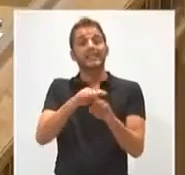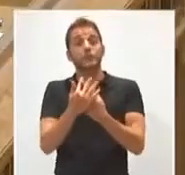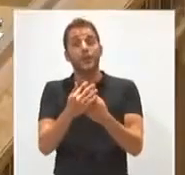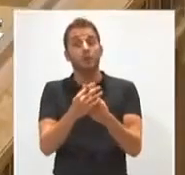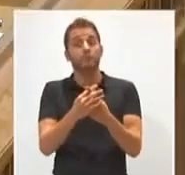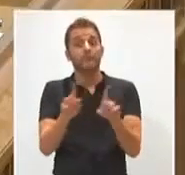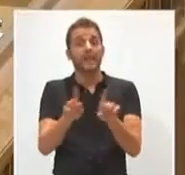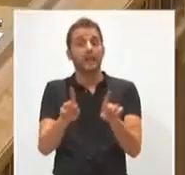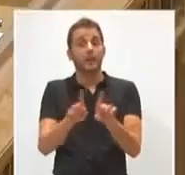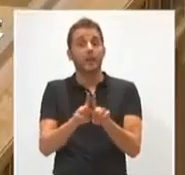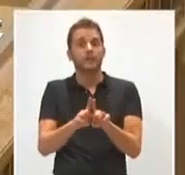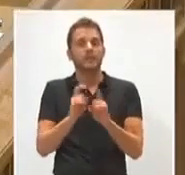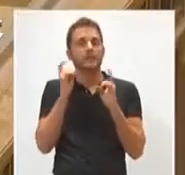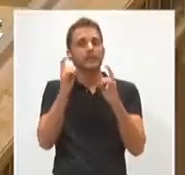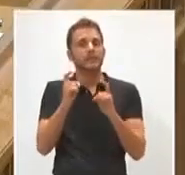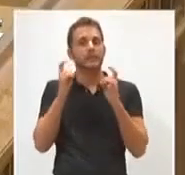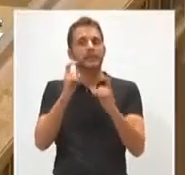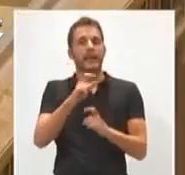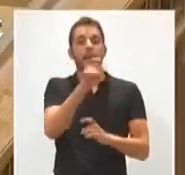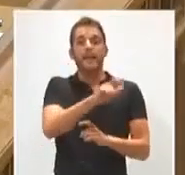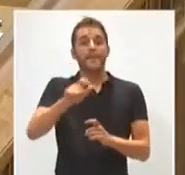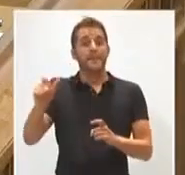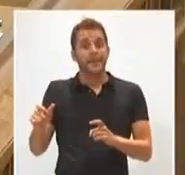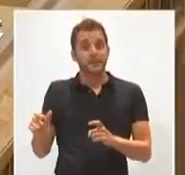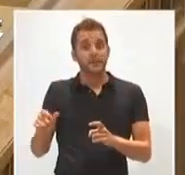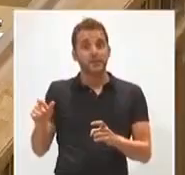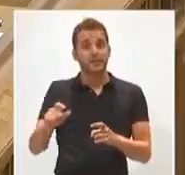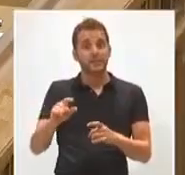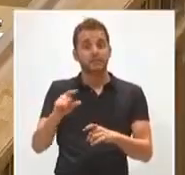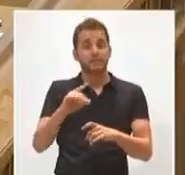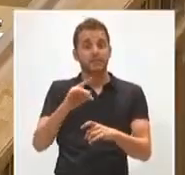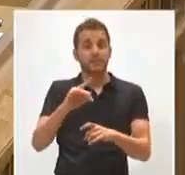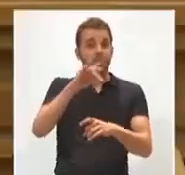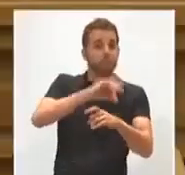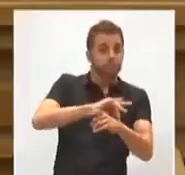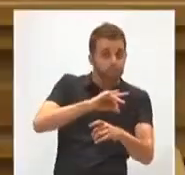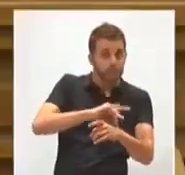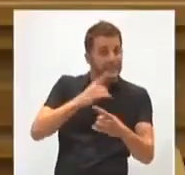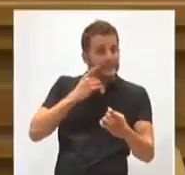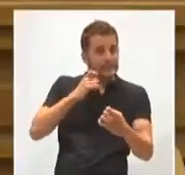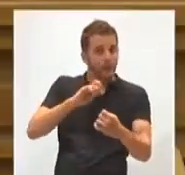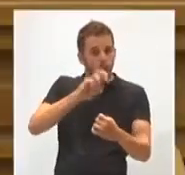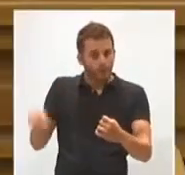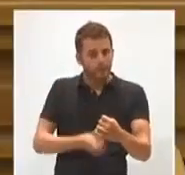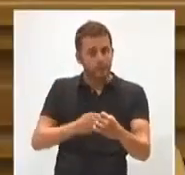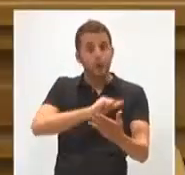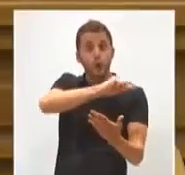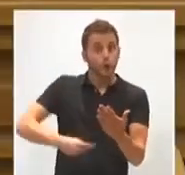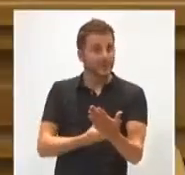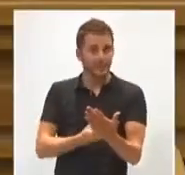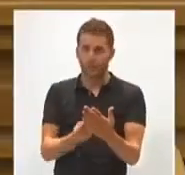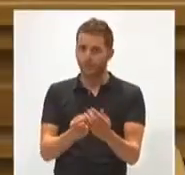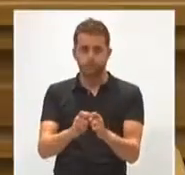contrate lo más posible a personal para atender que sea que sea el primero